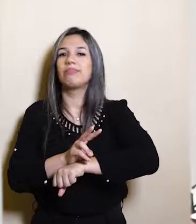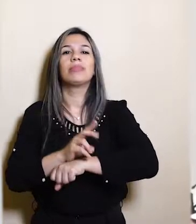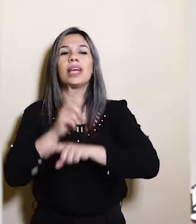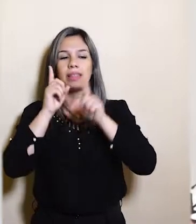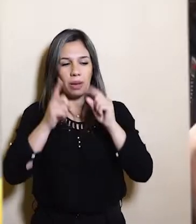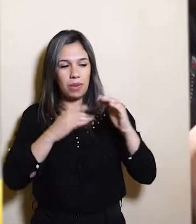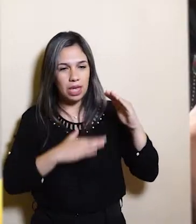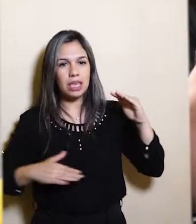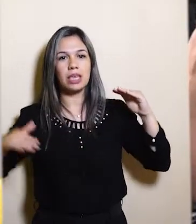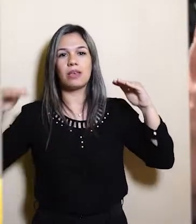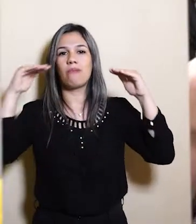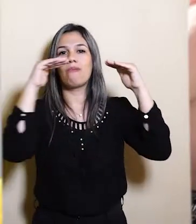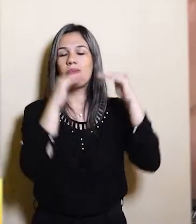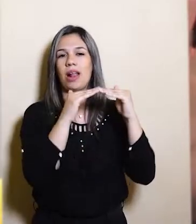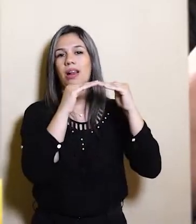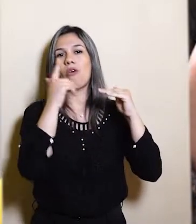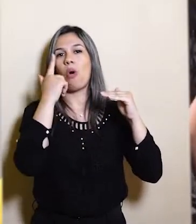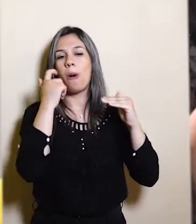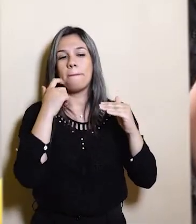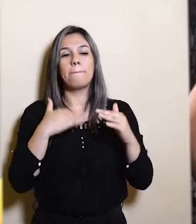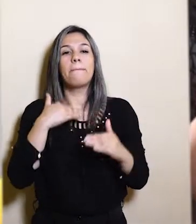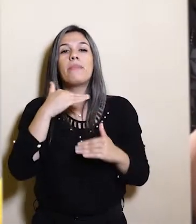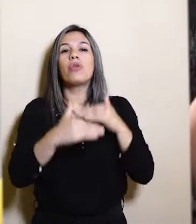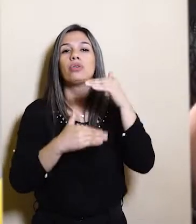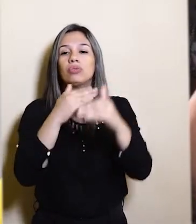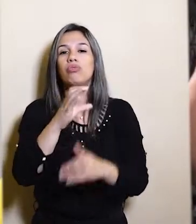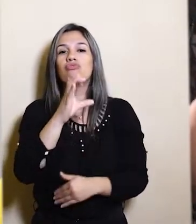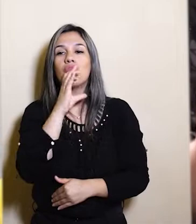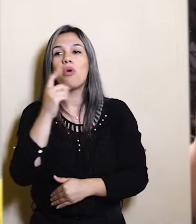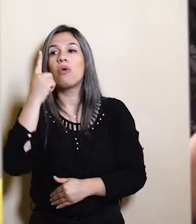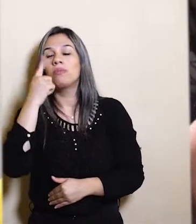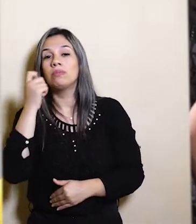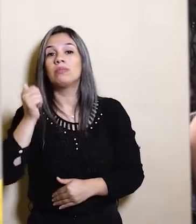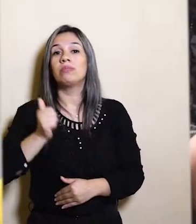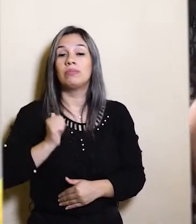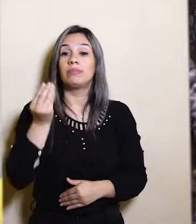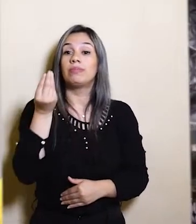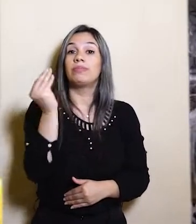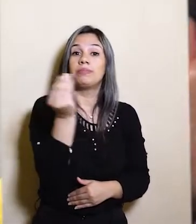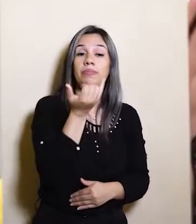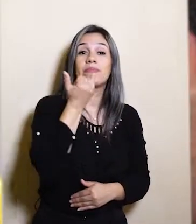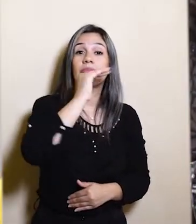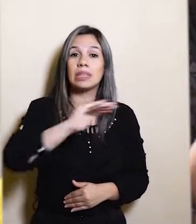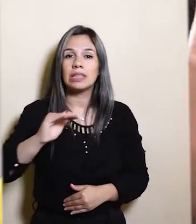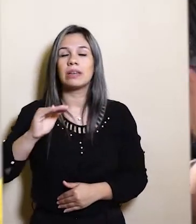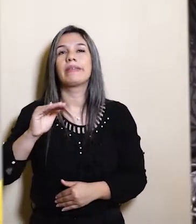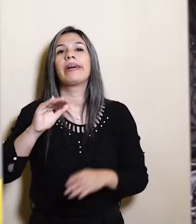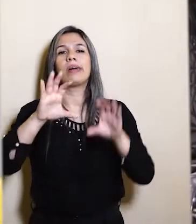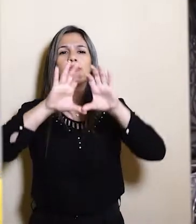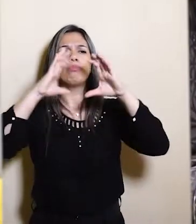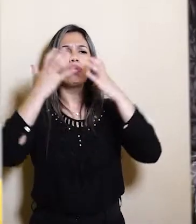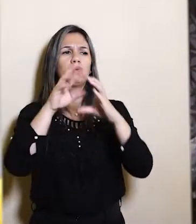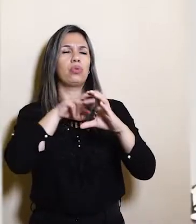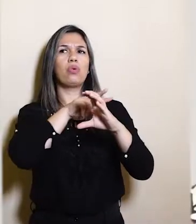procesos naturales en la transformación social y en cómo nuestras niñas, niños y adolescentes entienden el mundo a su